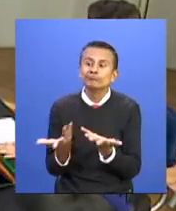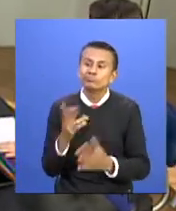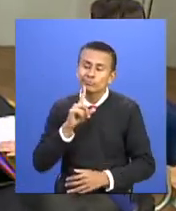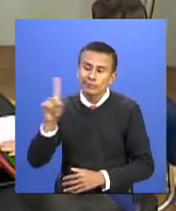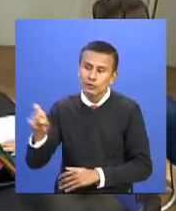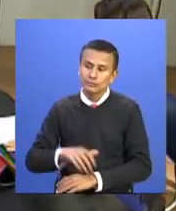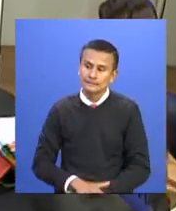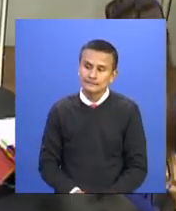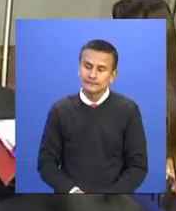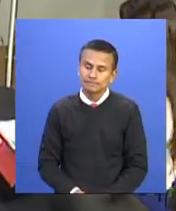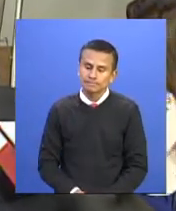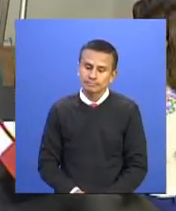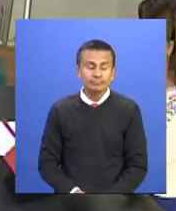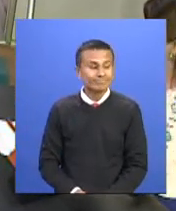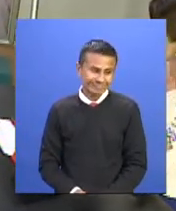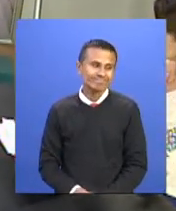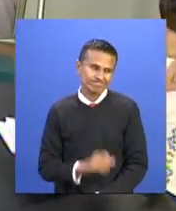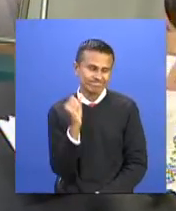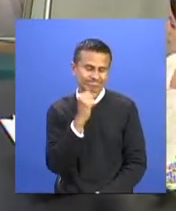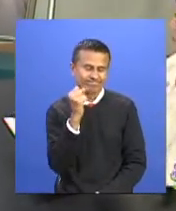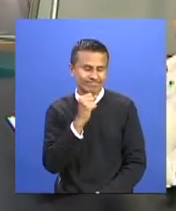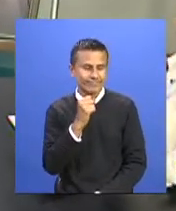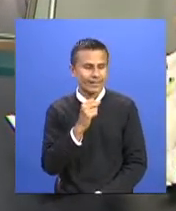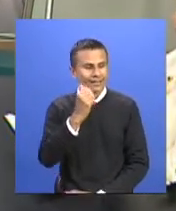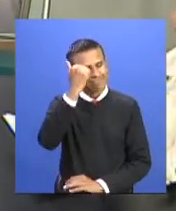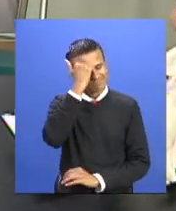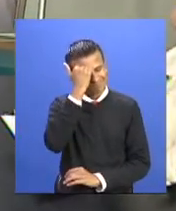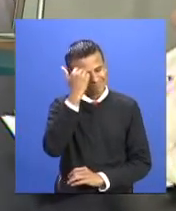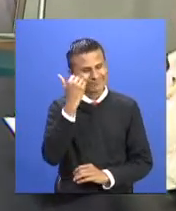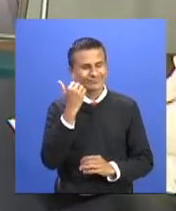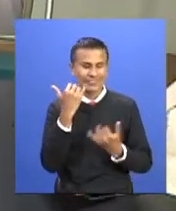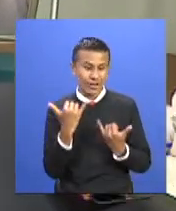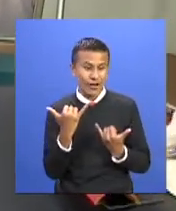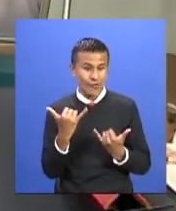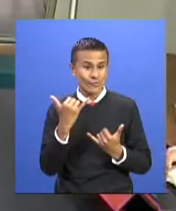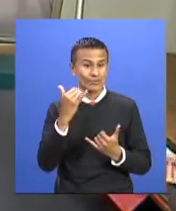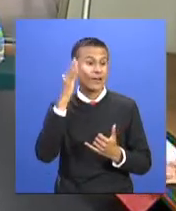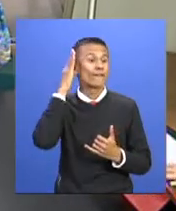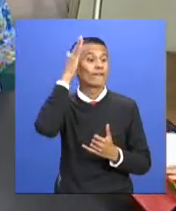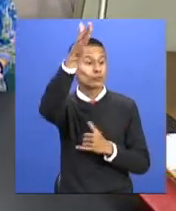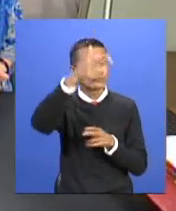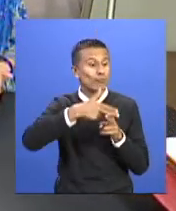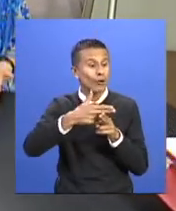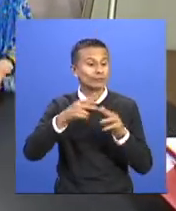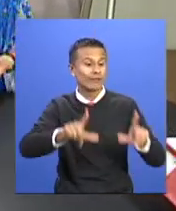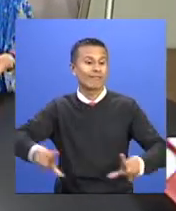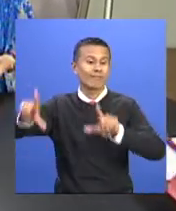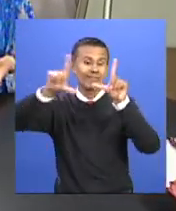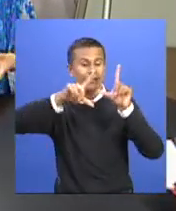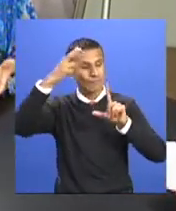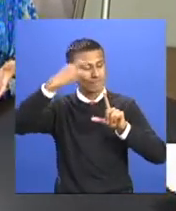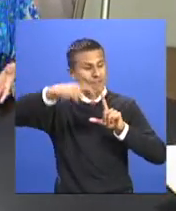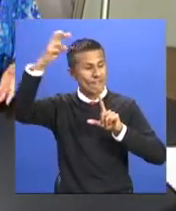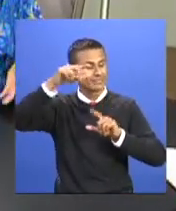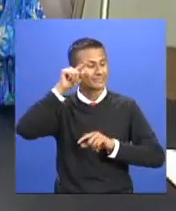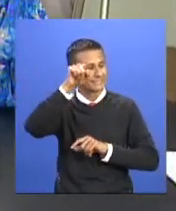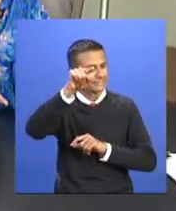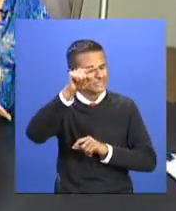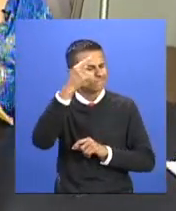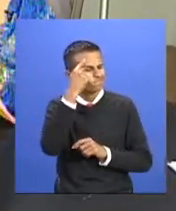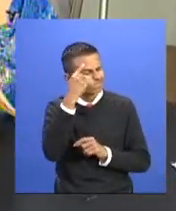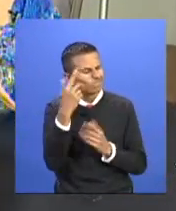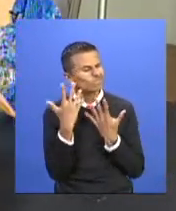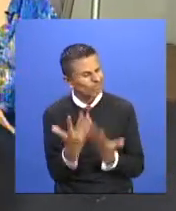manera, siento que los estudiantes que son ahora estudiantes, los próximos profesionales, tienen que entender